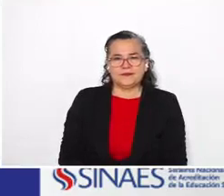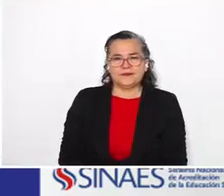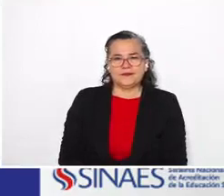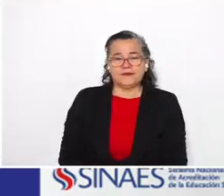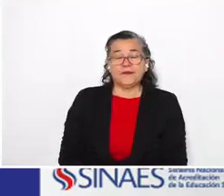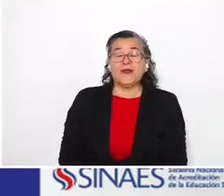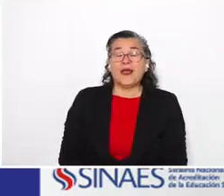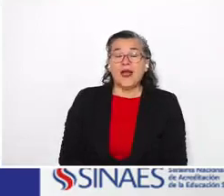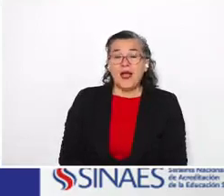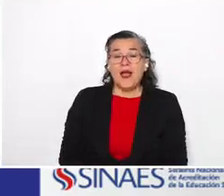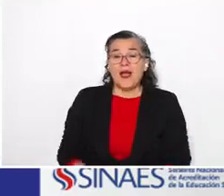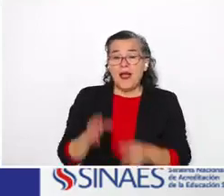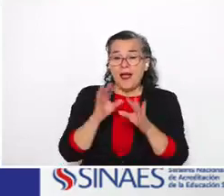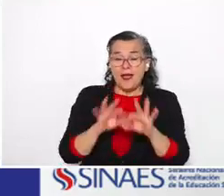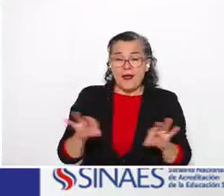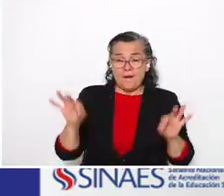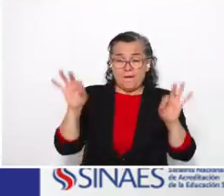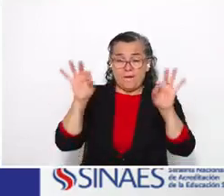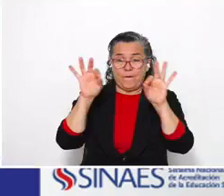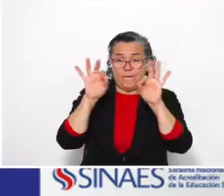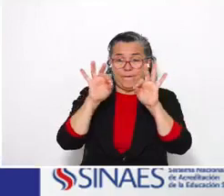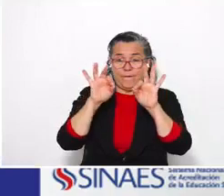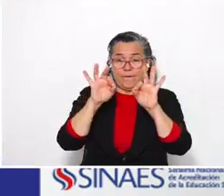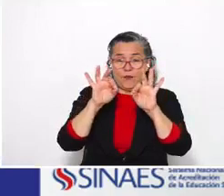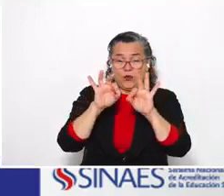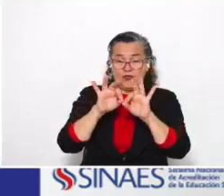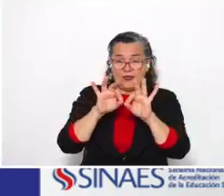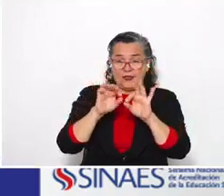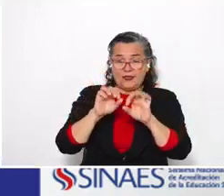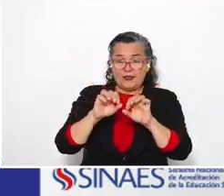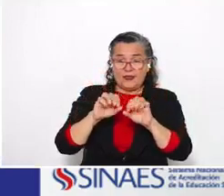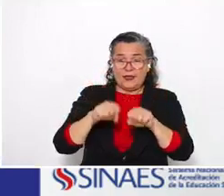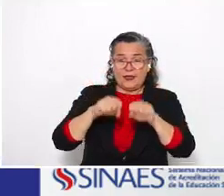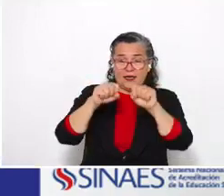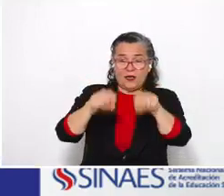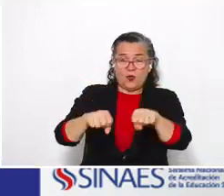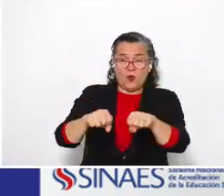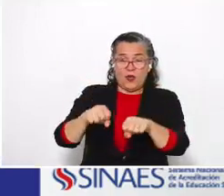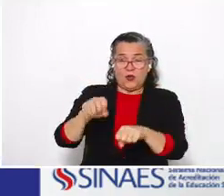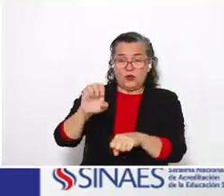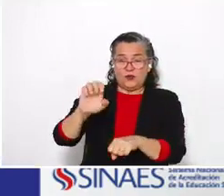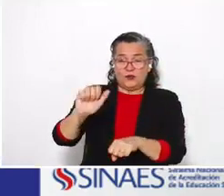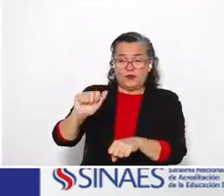Otra cosa importante es que los graduados de AGERT, el 80% regresa a sus países.